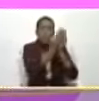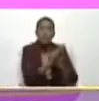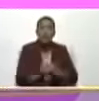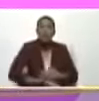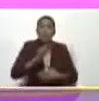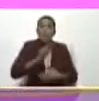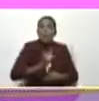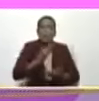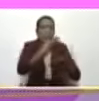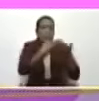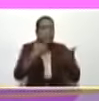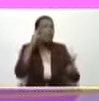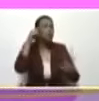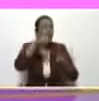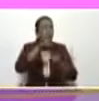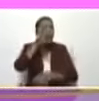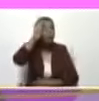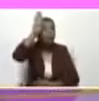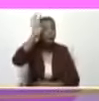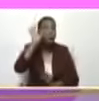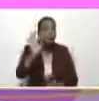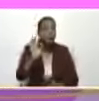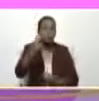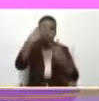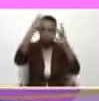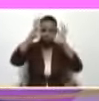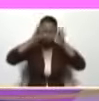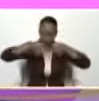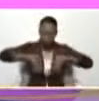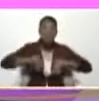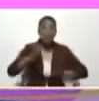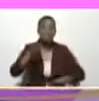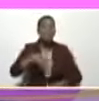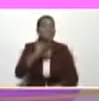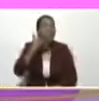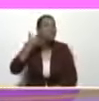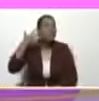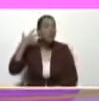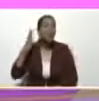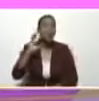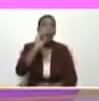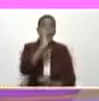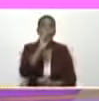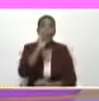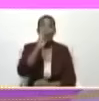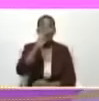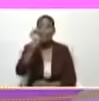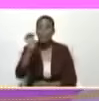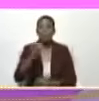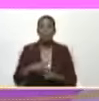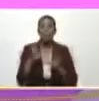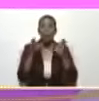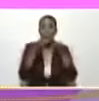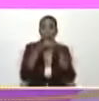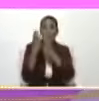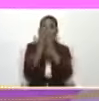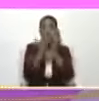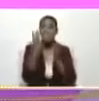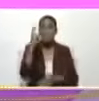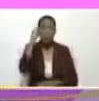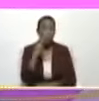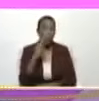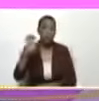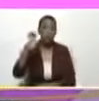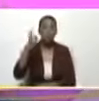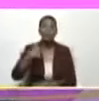que va y ve hacia el futuro también sentimos orgullo desde la organización bolivariana estudiantil de tener al mejor